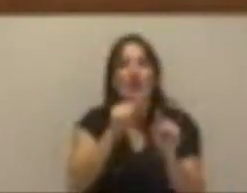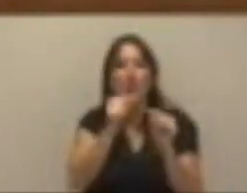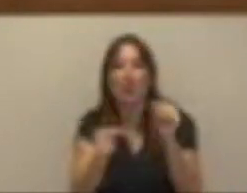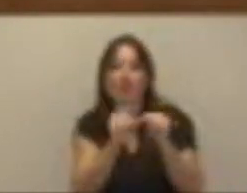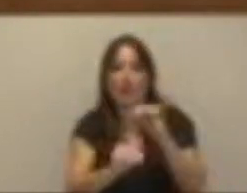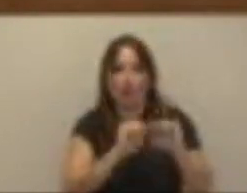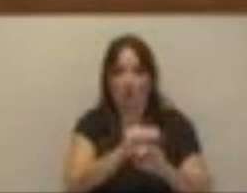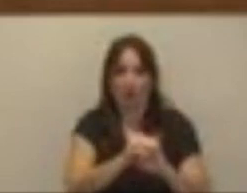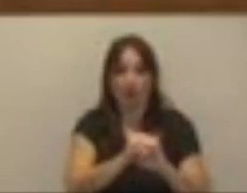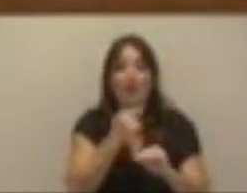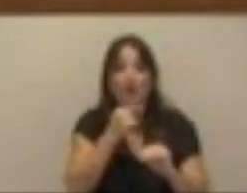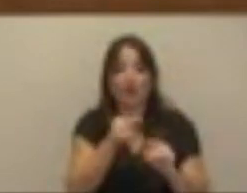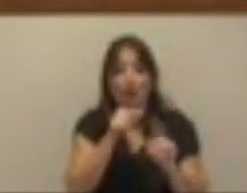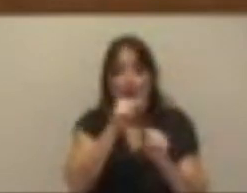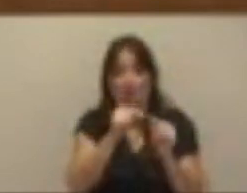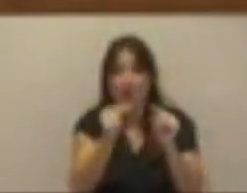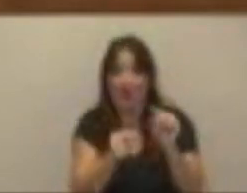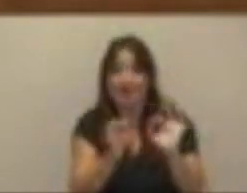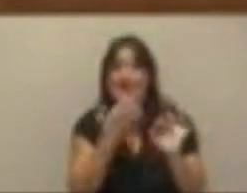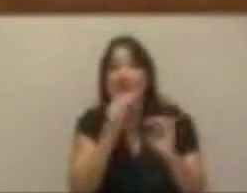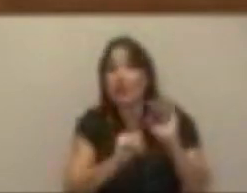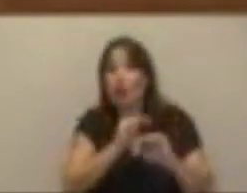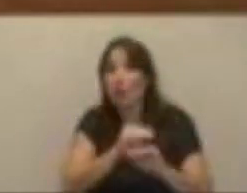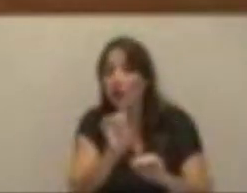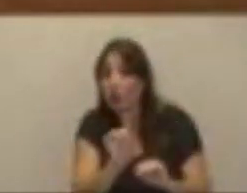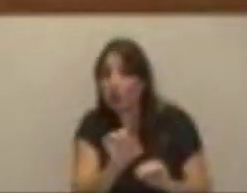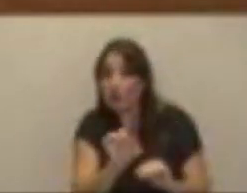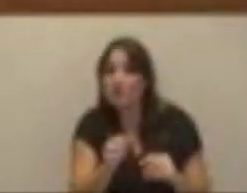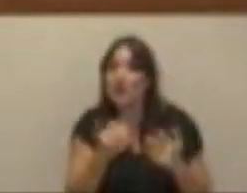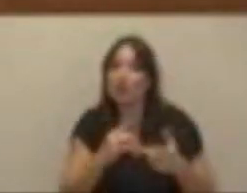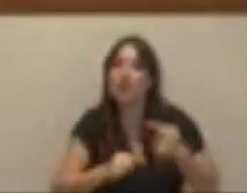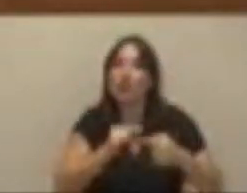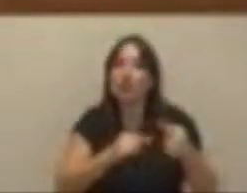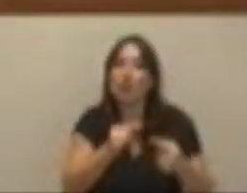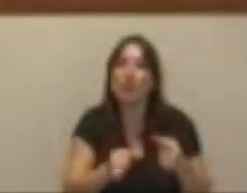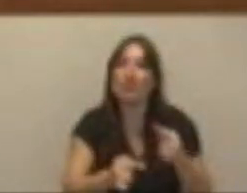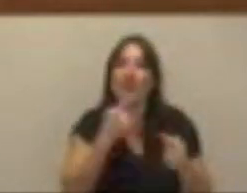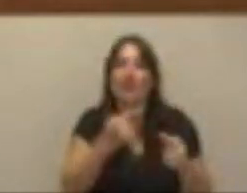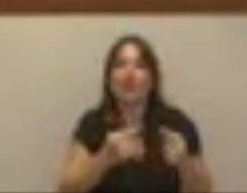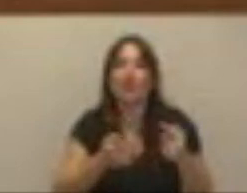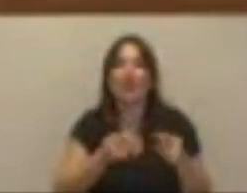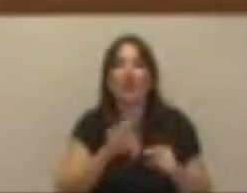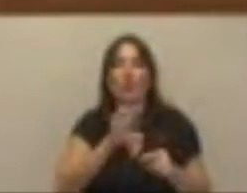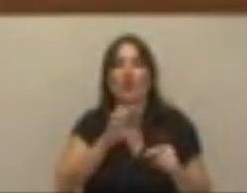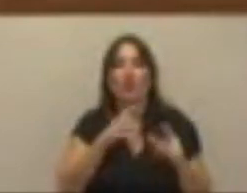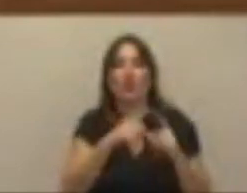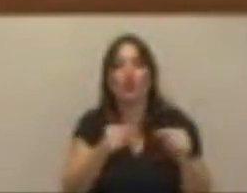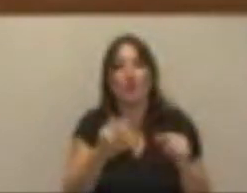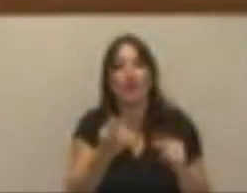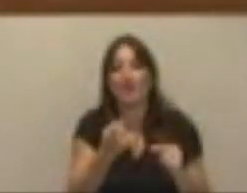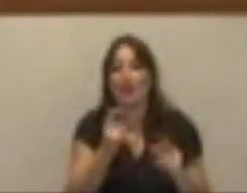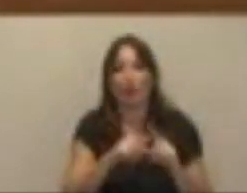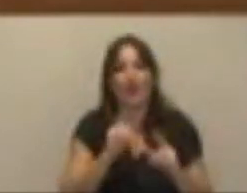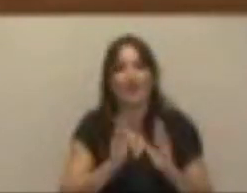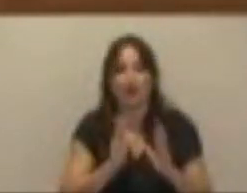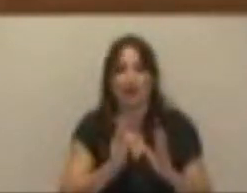que serían los que, en todo caso, de no cumplirse, llevarían a una intervención de la comunidad autónoma. El mismo discurso